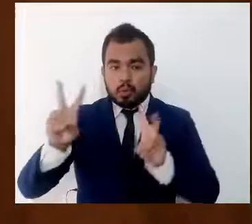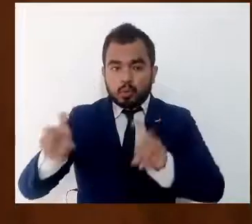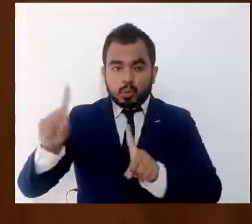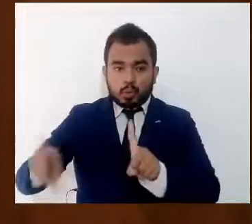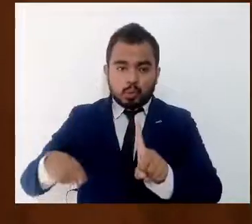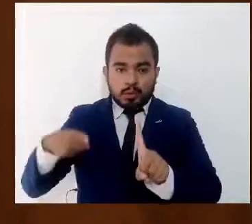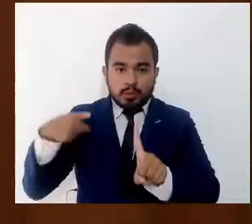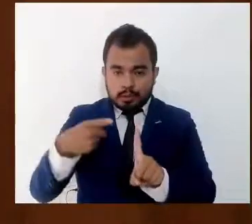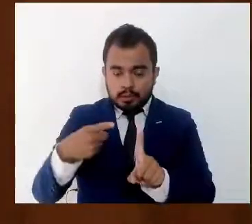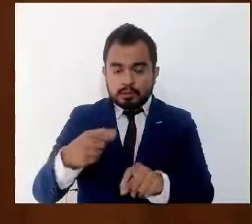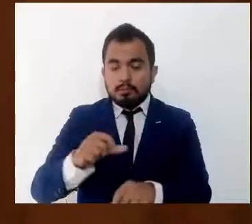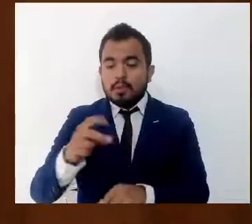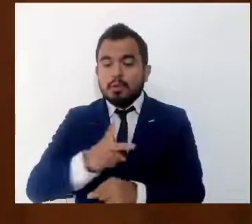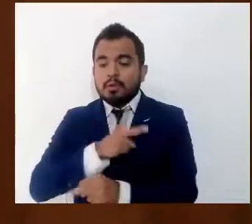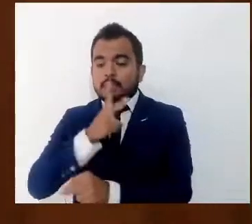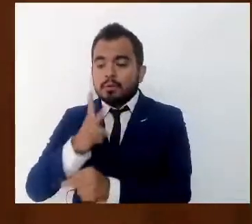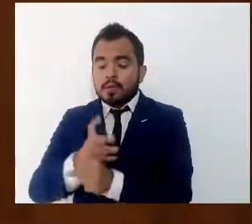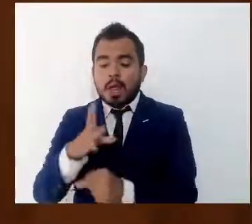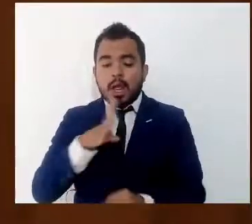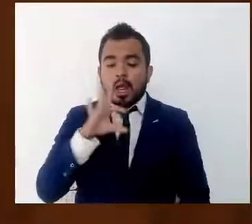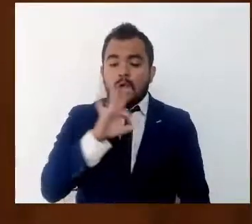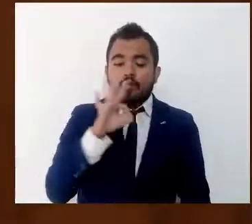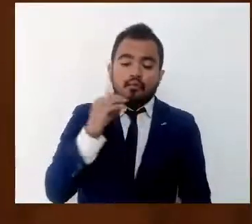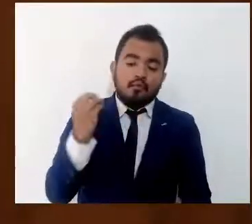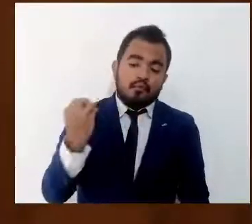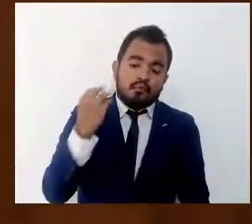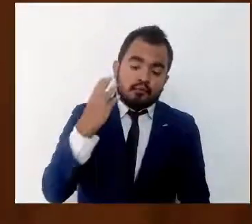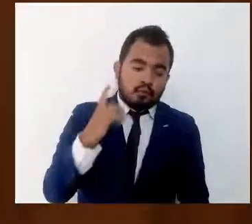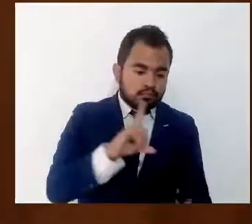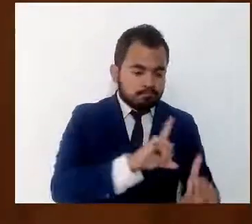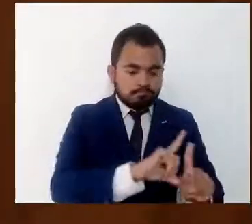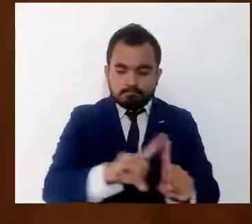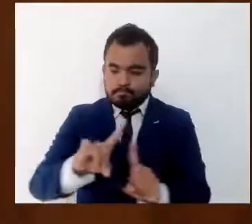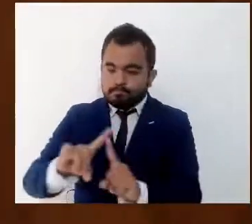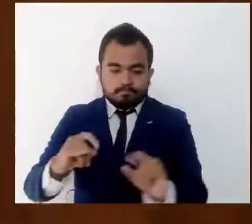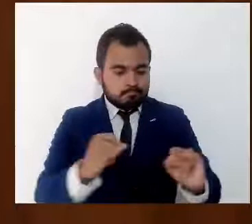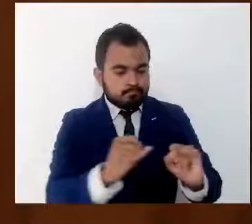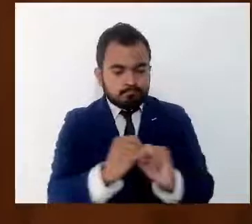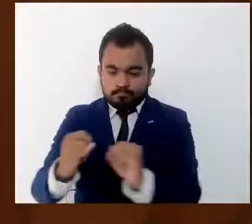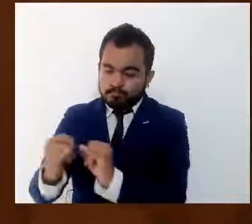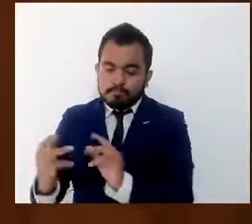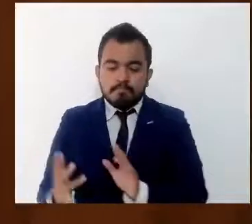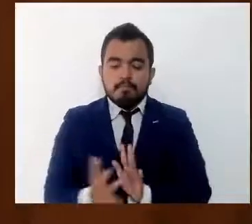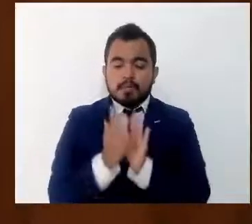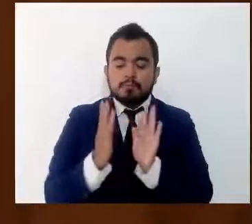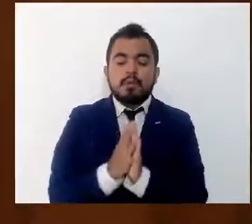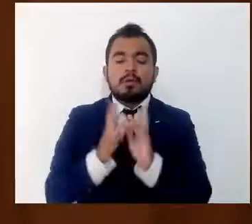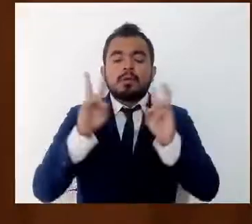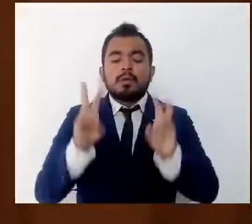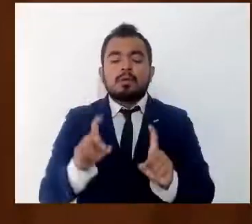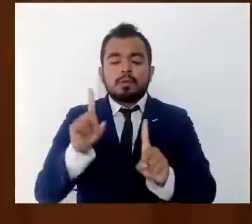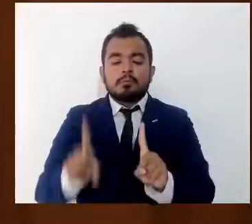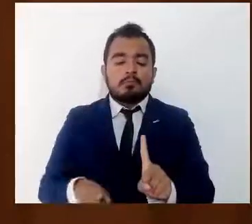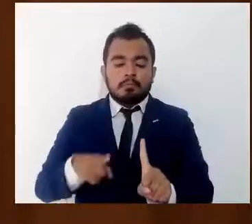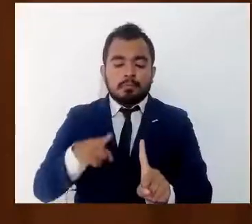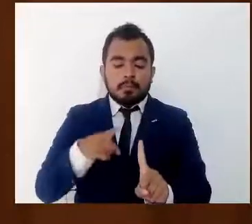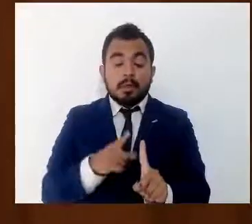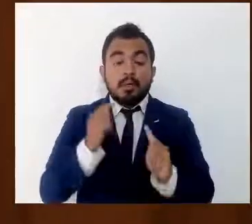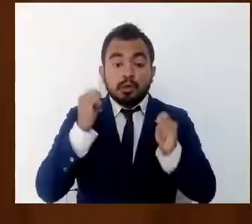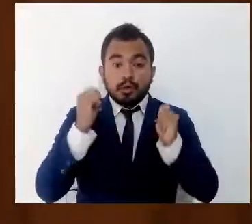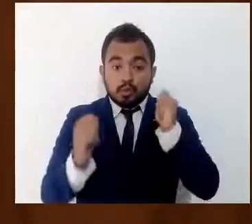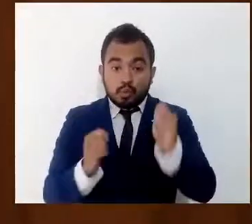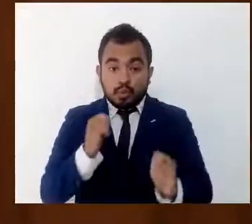la participación de organismos de todas las áreas relacionadas con el sector turístico, ciudadanos,